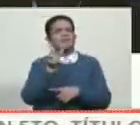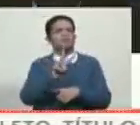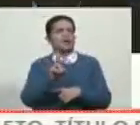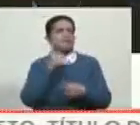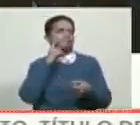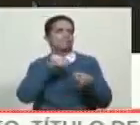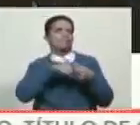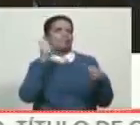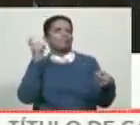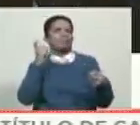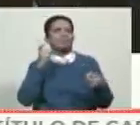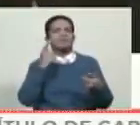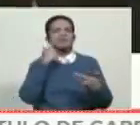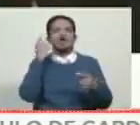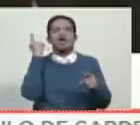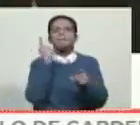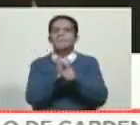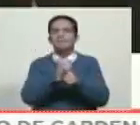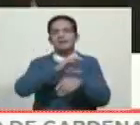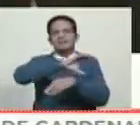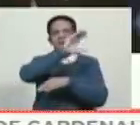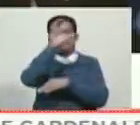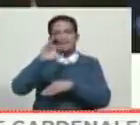Caribe. Y